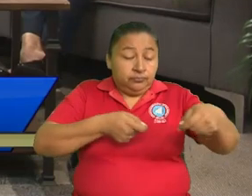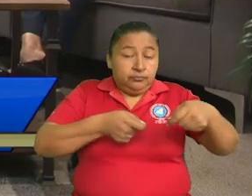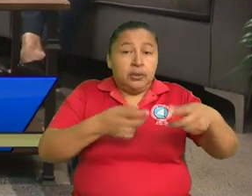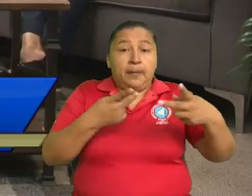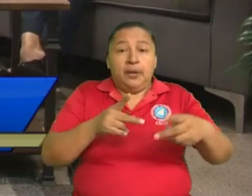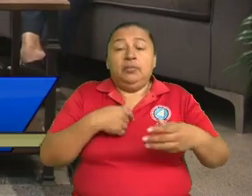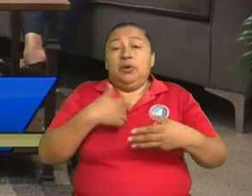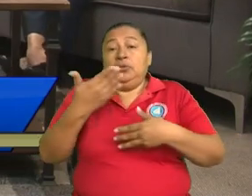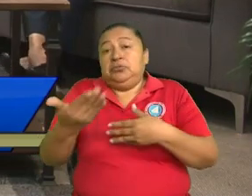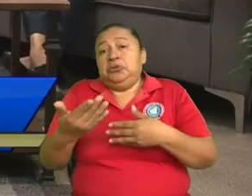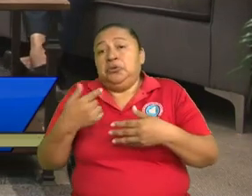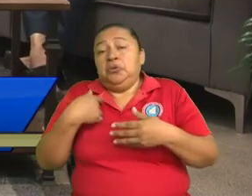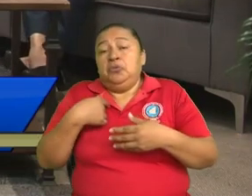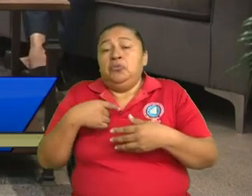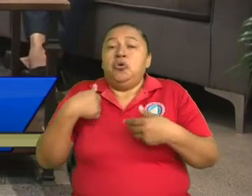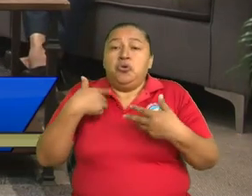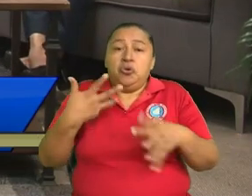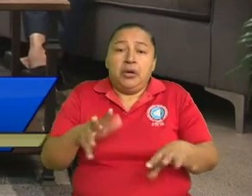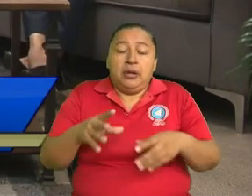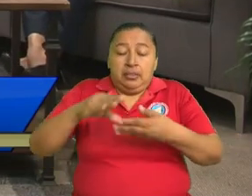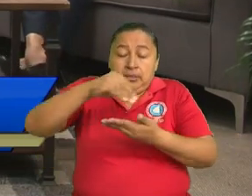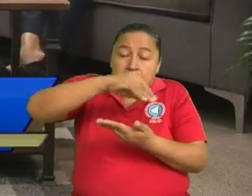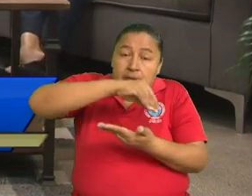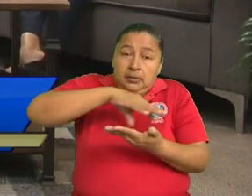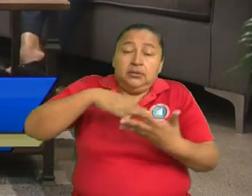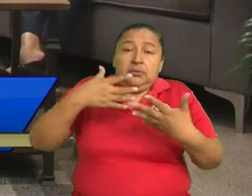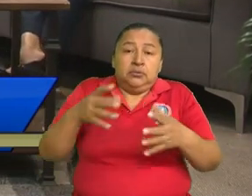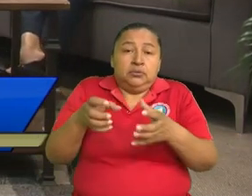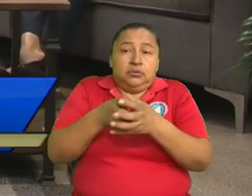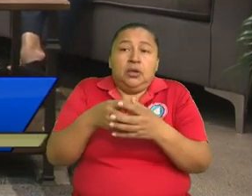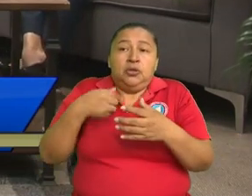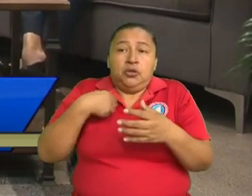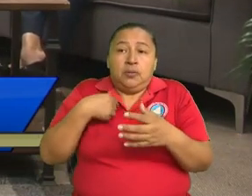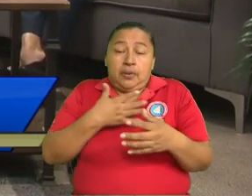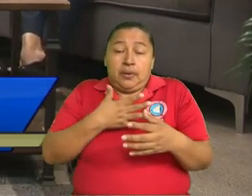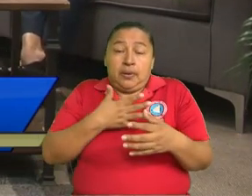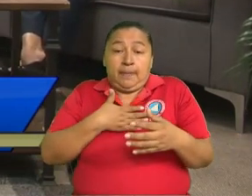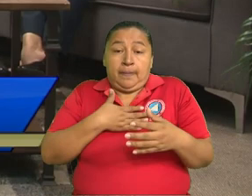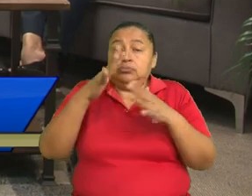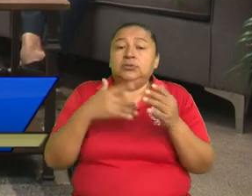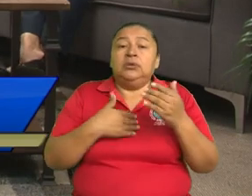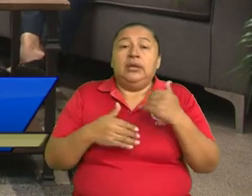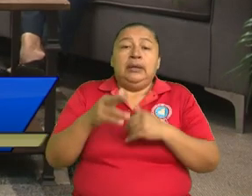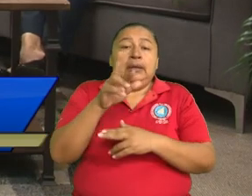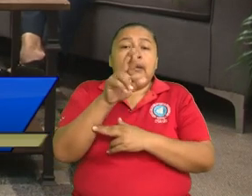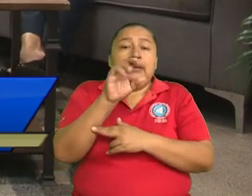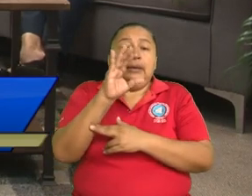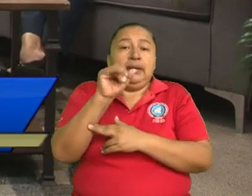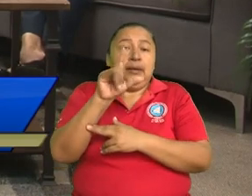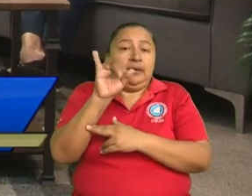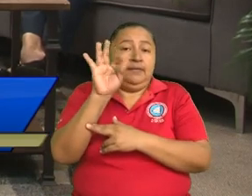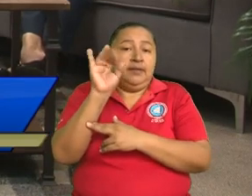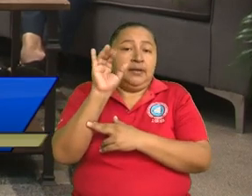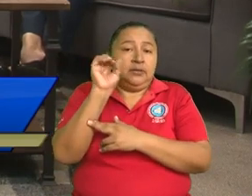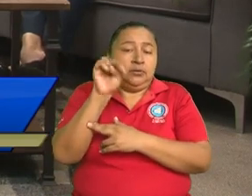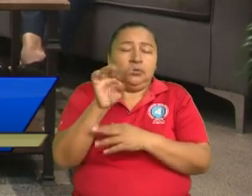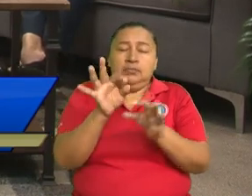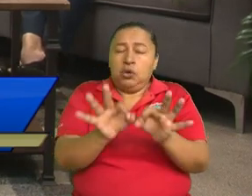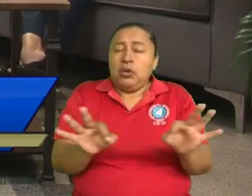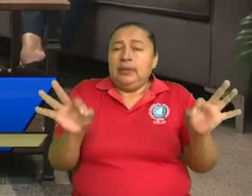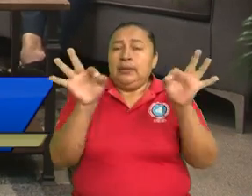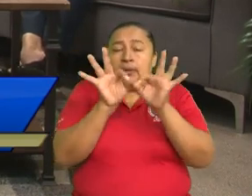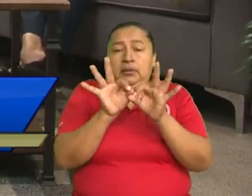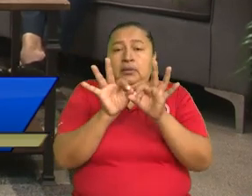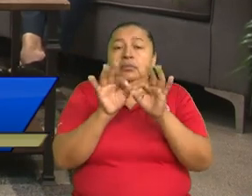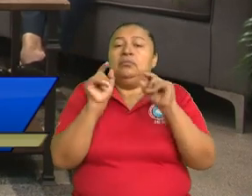recalifico. O yo he sido artesano de la comunidad. Claro. Entonces la recalificación es importante, es fundamental. Y